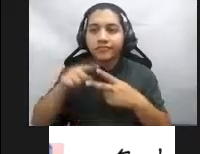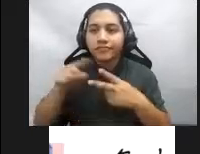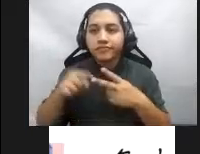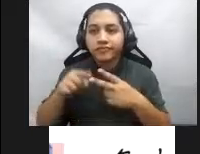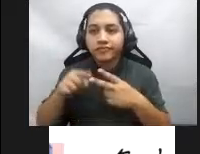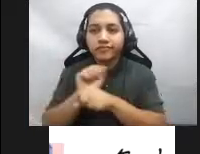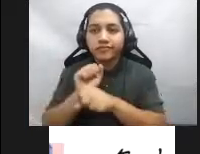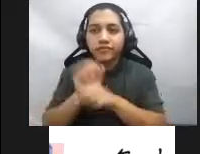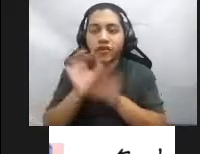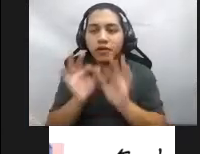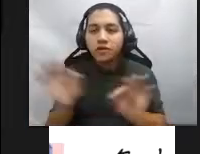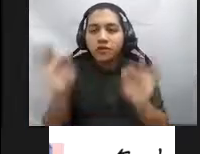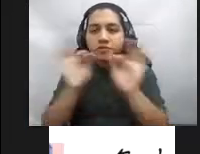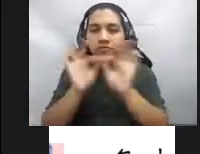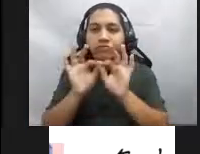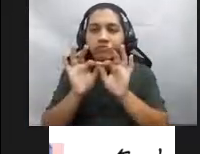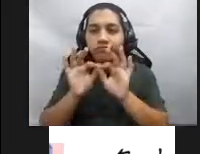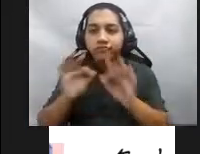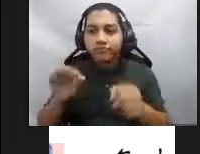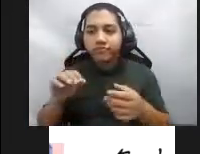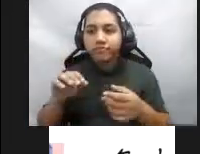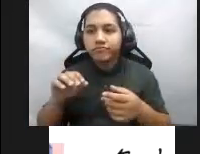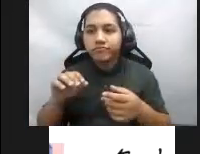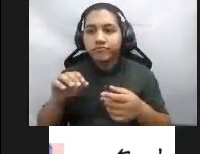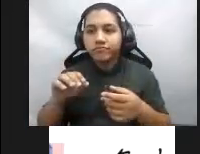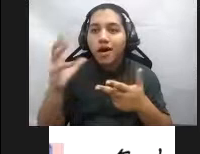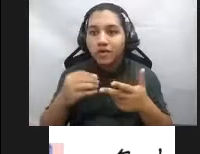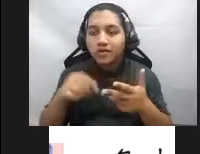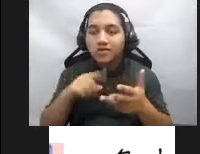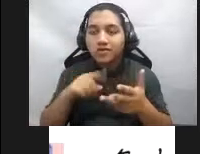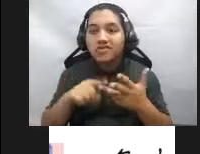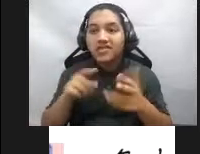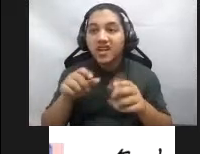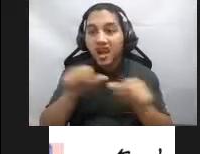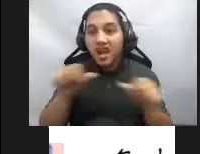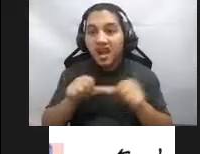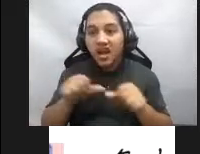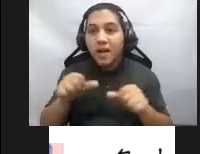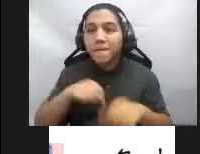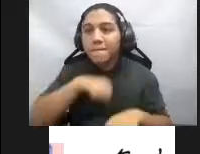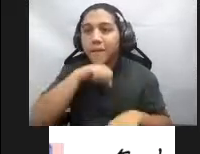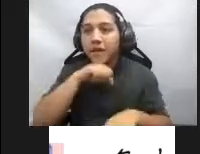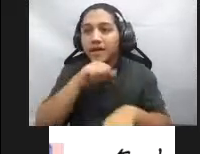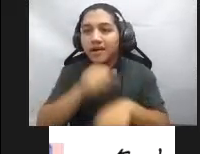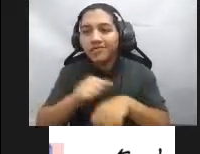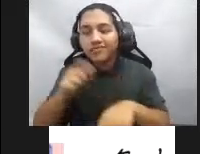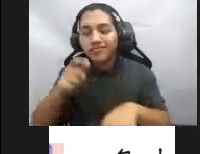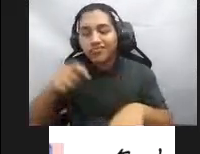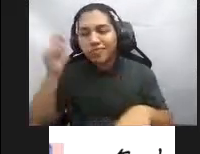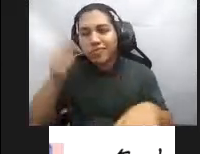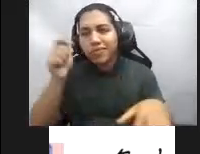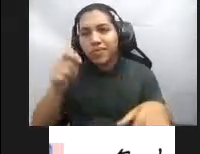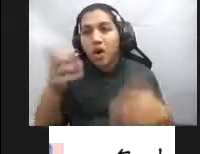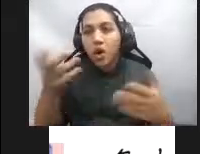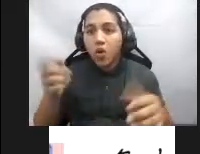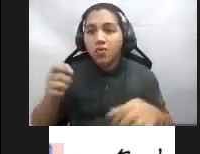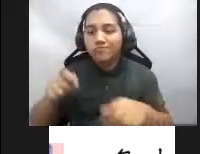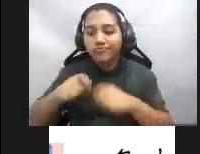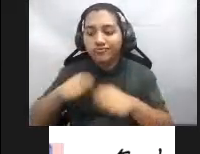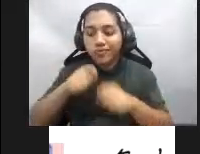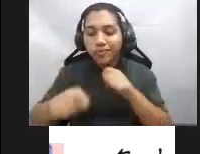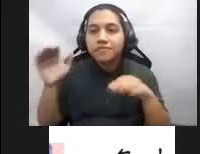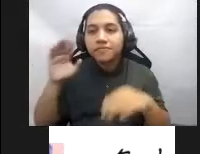primero era Miguel I, y así sucesivamente. Cuando uno busca los expedientes de confinado en el